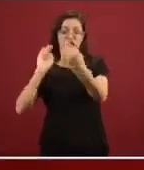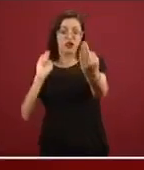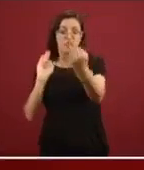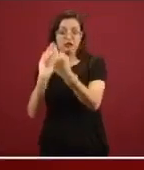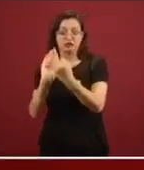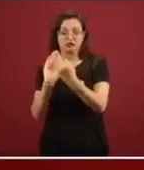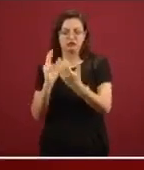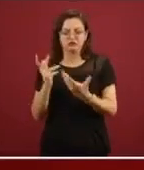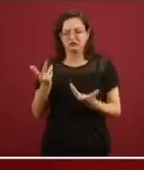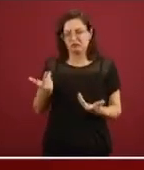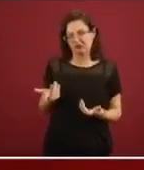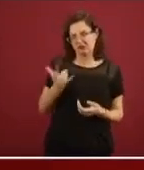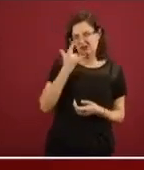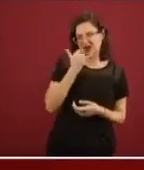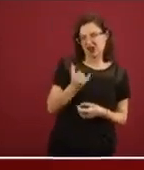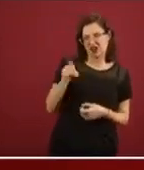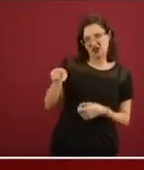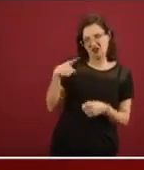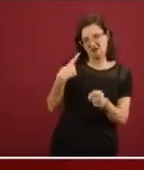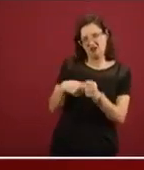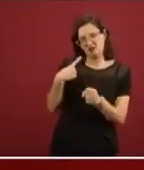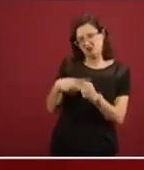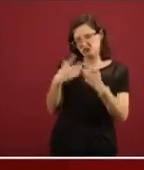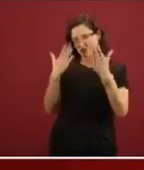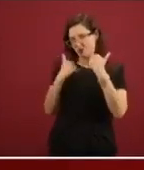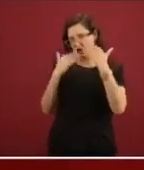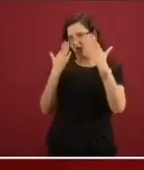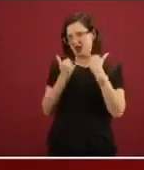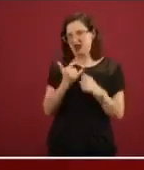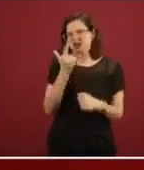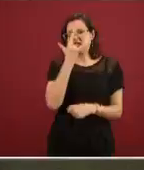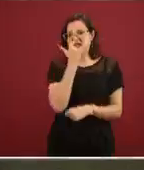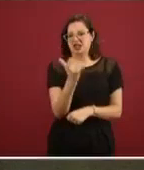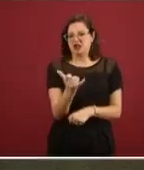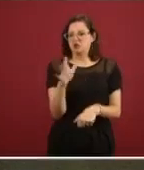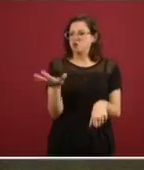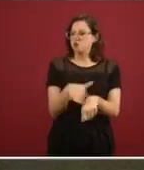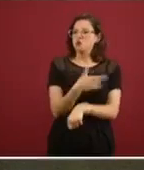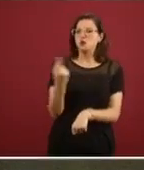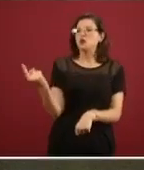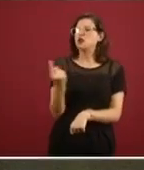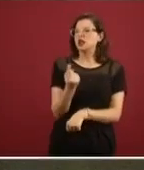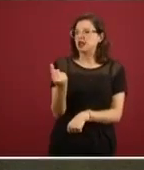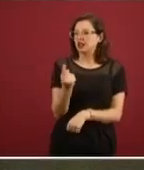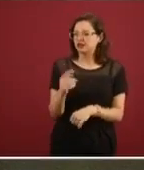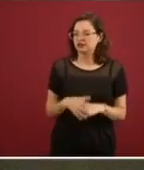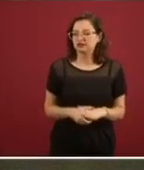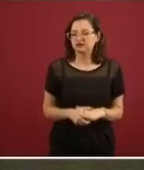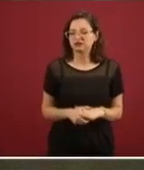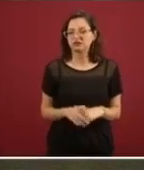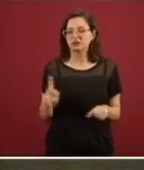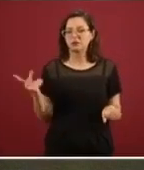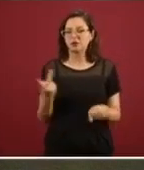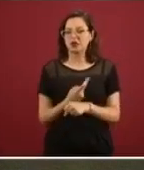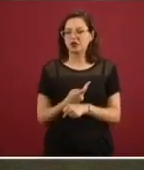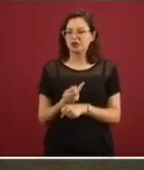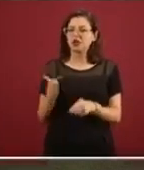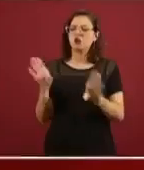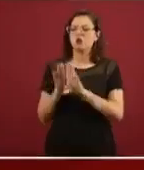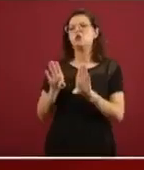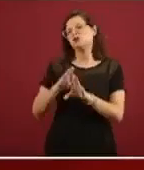Entonces, sí llama mucho la atención por qué están libres de COVID estos municipios. ¿Qué